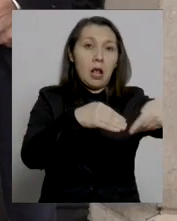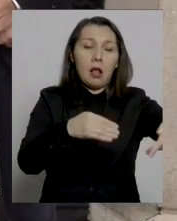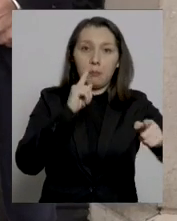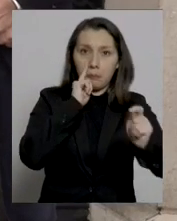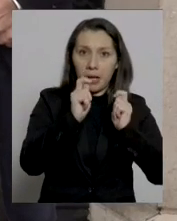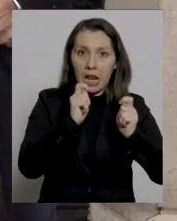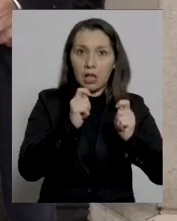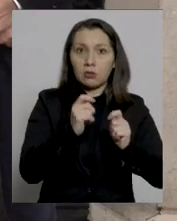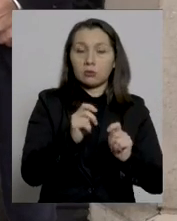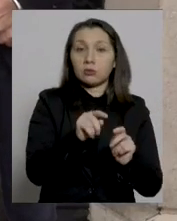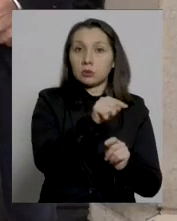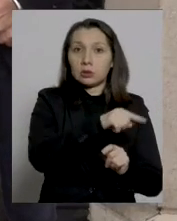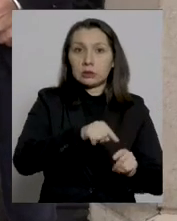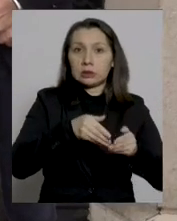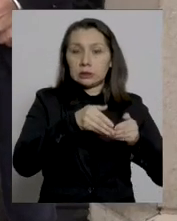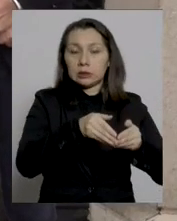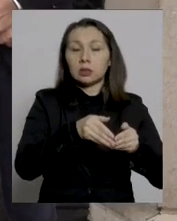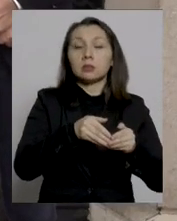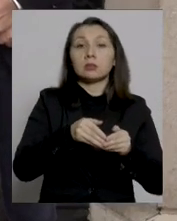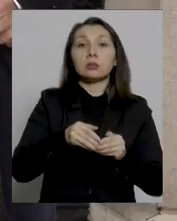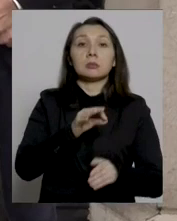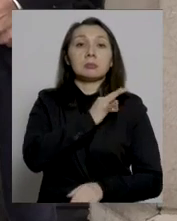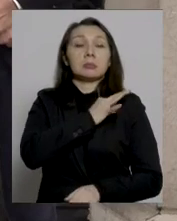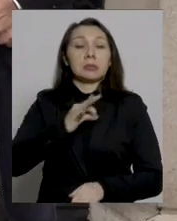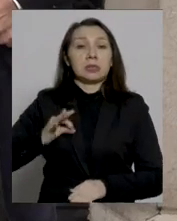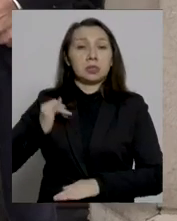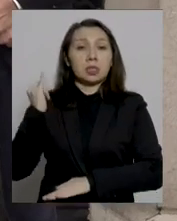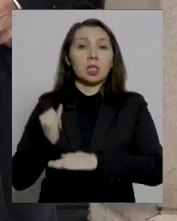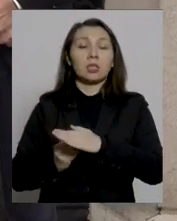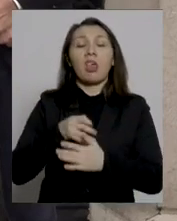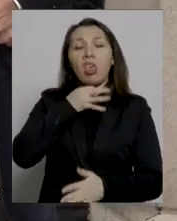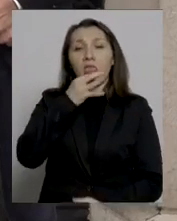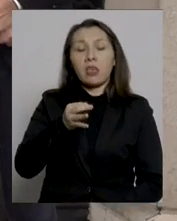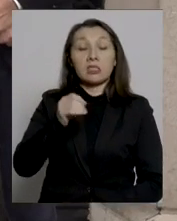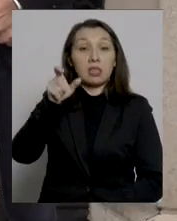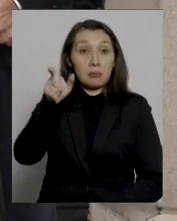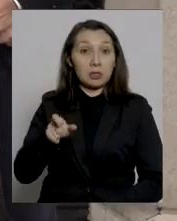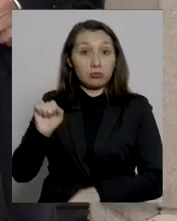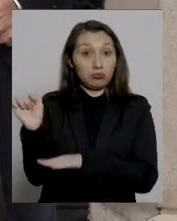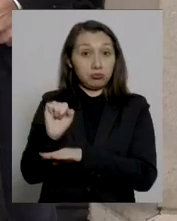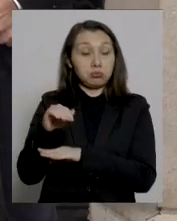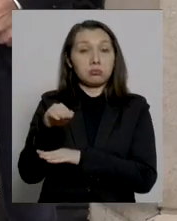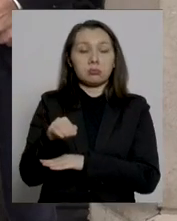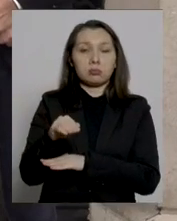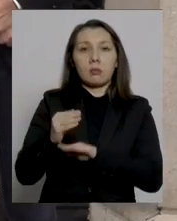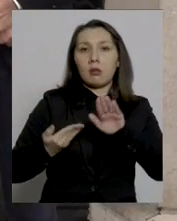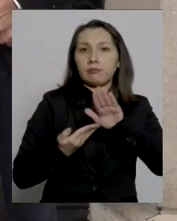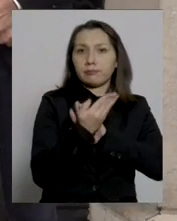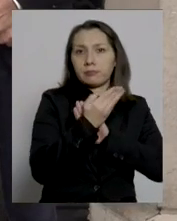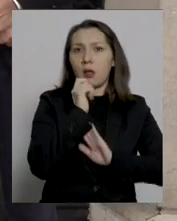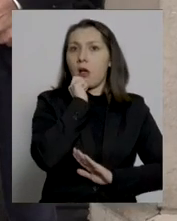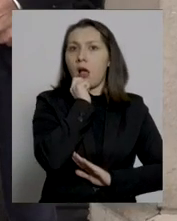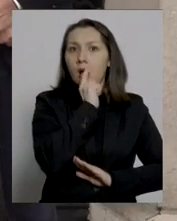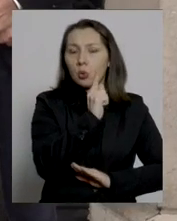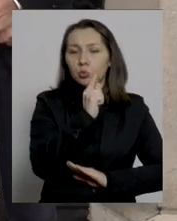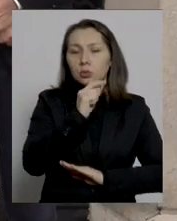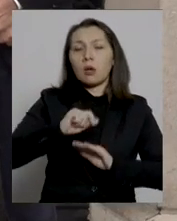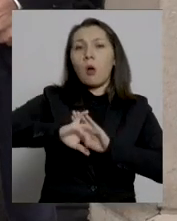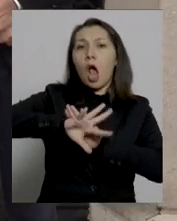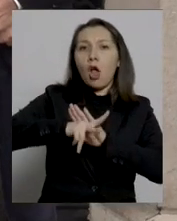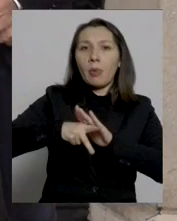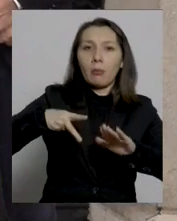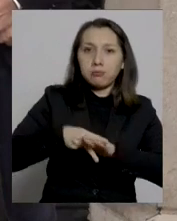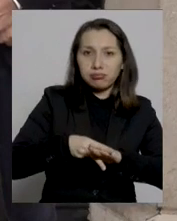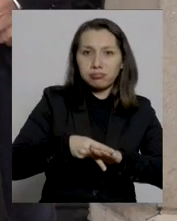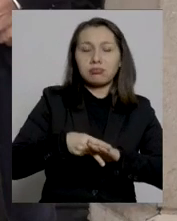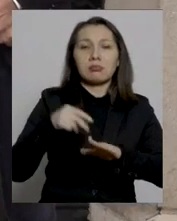infantes de Marina, y el Ministerio del Interior ha resuelto interponer una querella criminal por homicidio